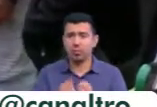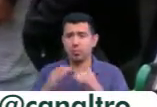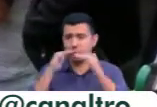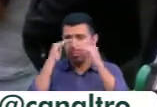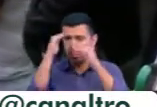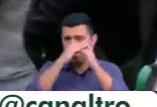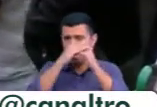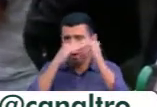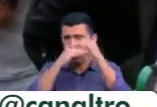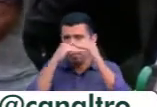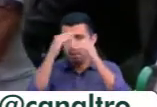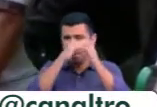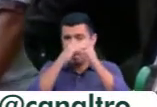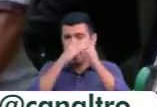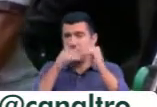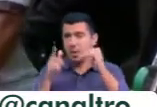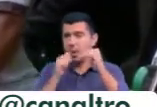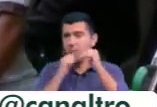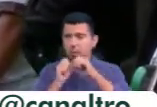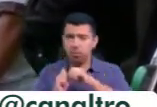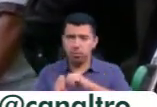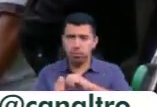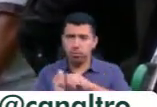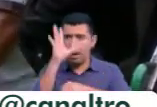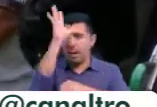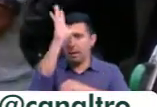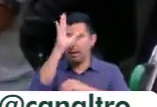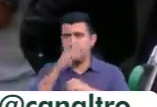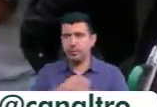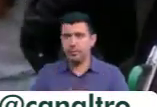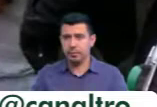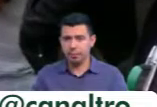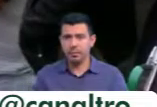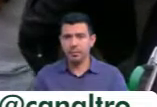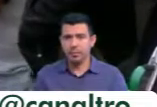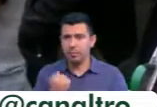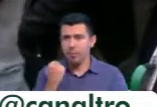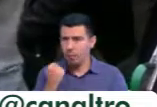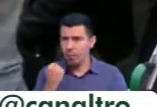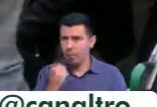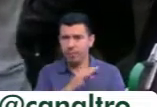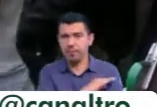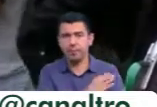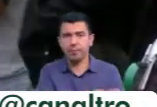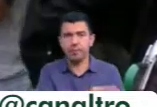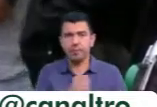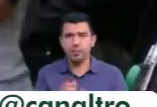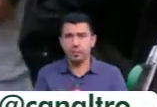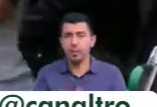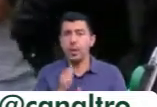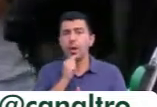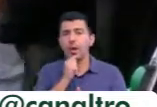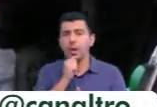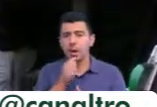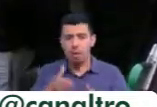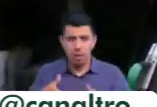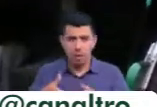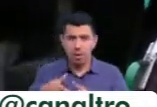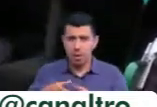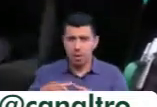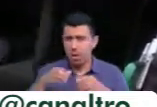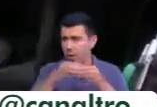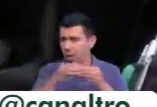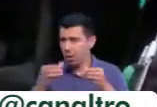reventó el agua subió al momento de la presión las canales de las casas no aguantaron